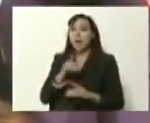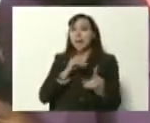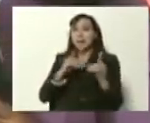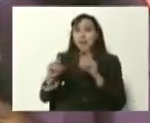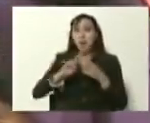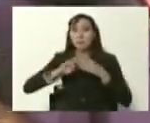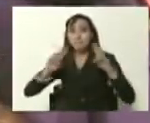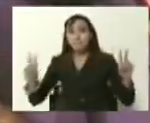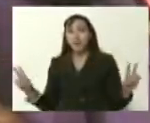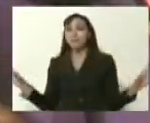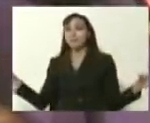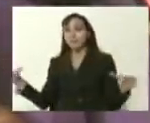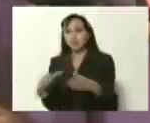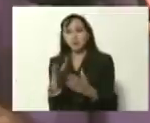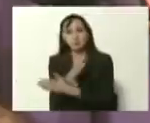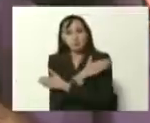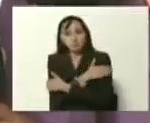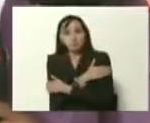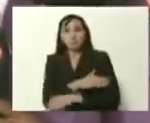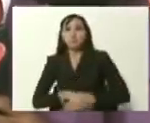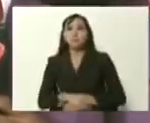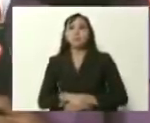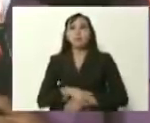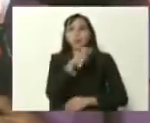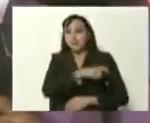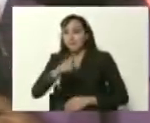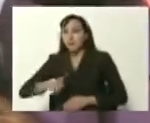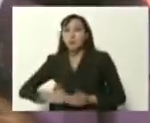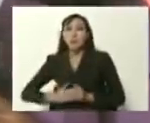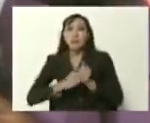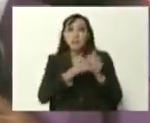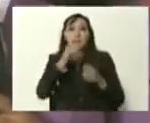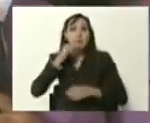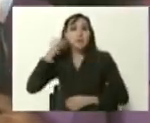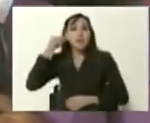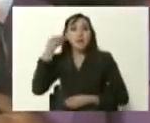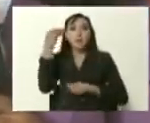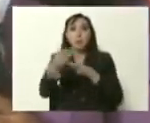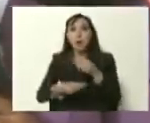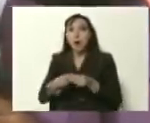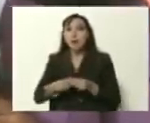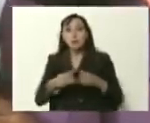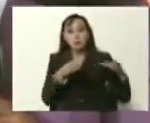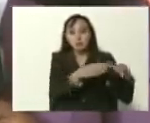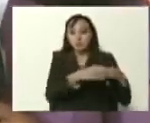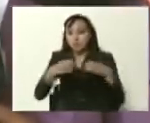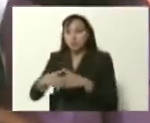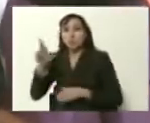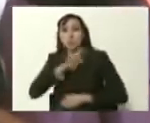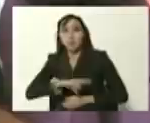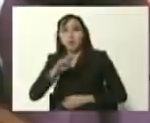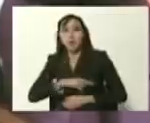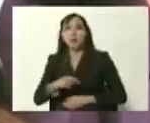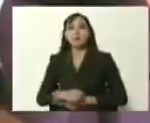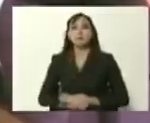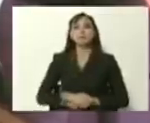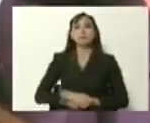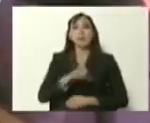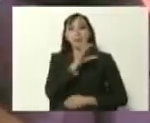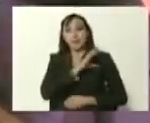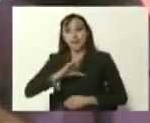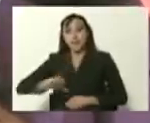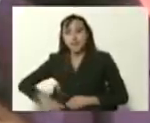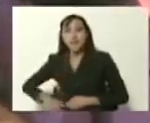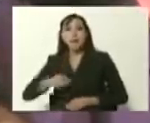y la Reconciliación con los líderes y lideresas de las congregaciones cristianas evangélicas de todo el país. De